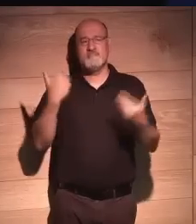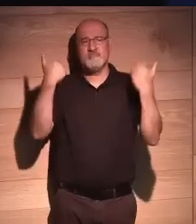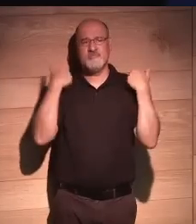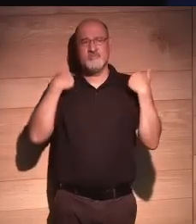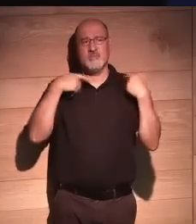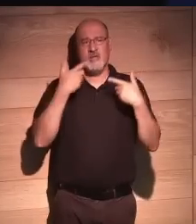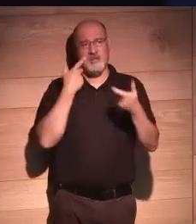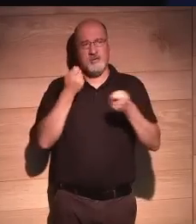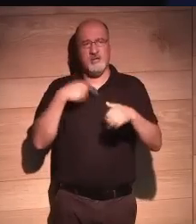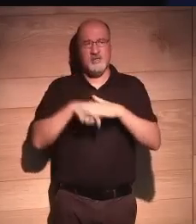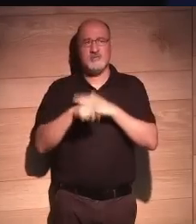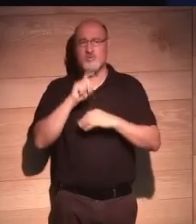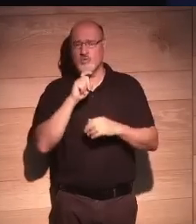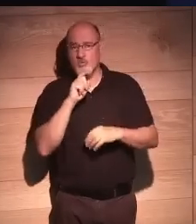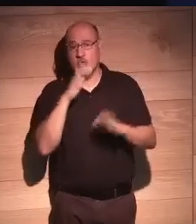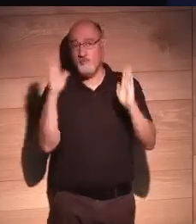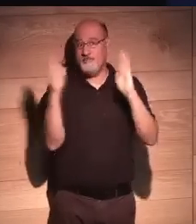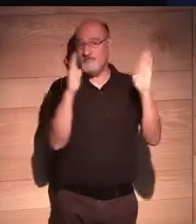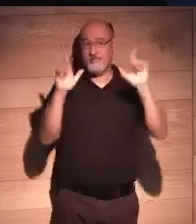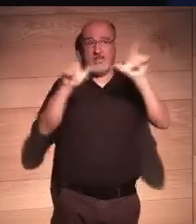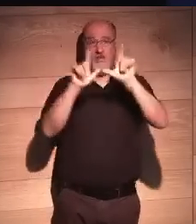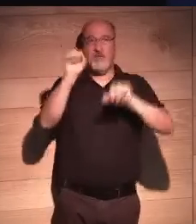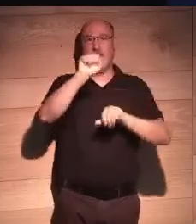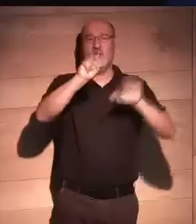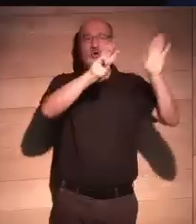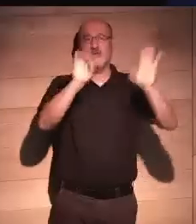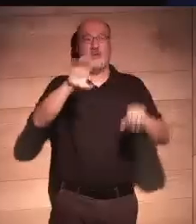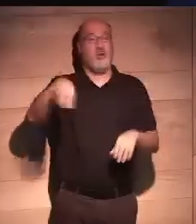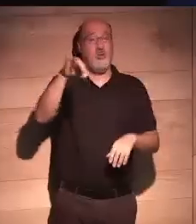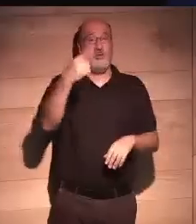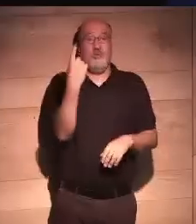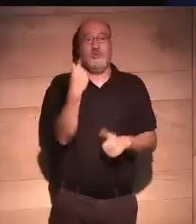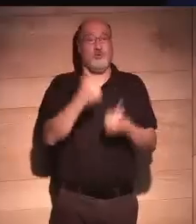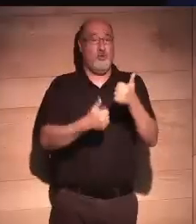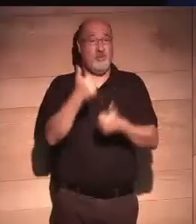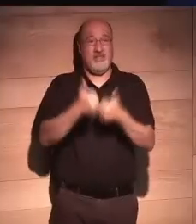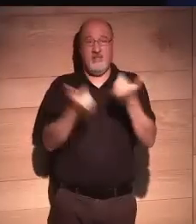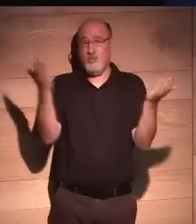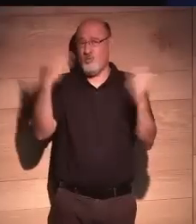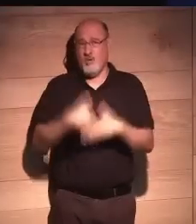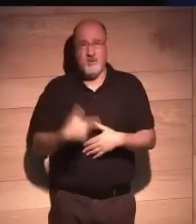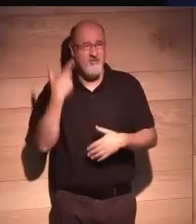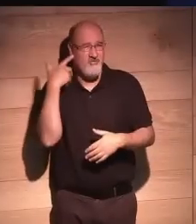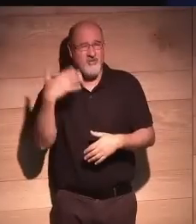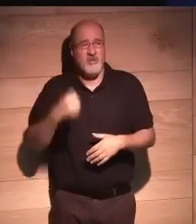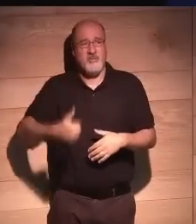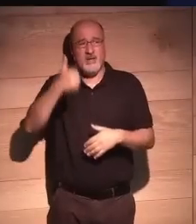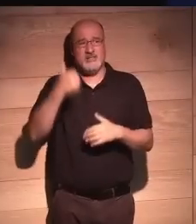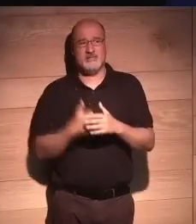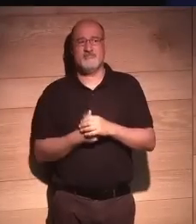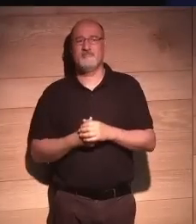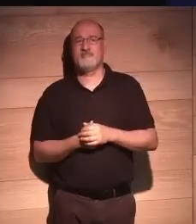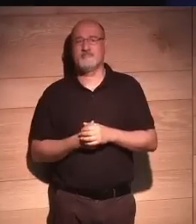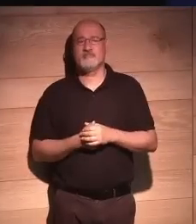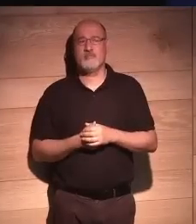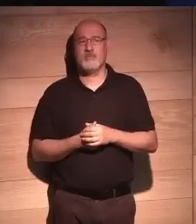los 80, que además eras único porque no había más competencia, entonces la popularidad era todavía muy mayor, grande, sí.